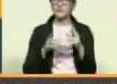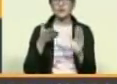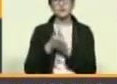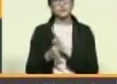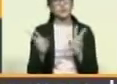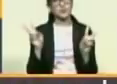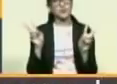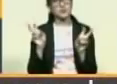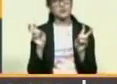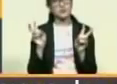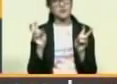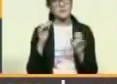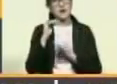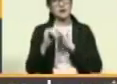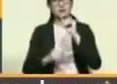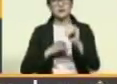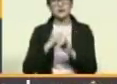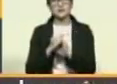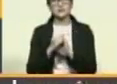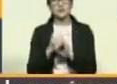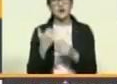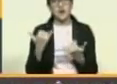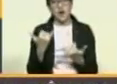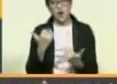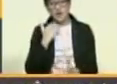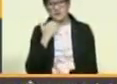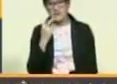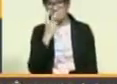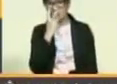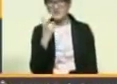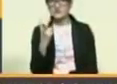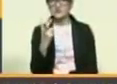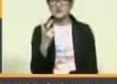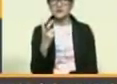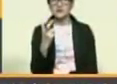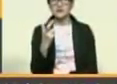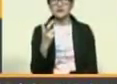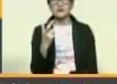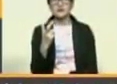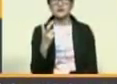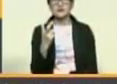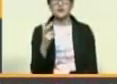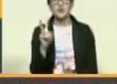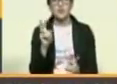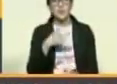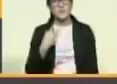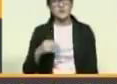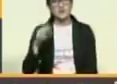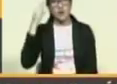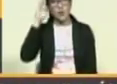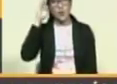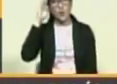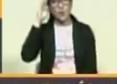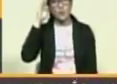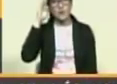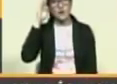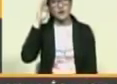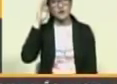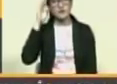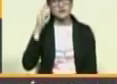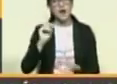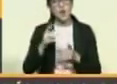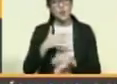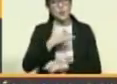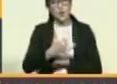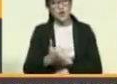a lo internacional, y es la reciente visita que usted ha tenido con el nuevo presidente de Cuba, donde pudo intercambiar algunos